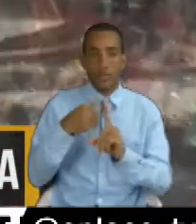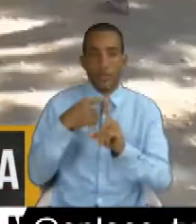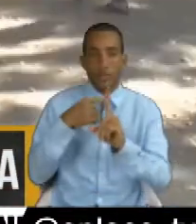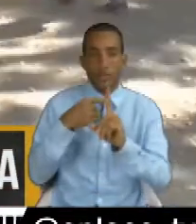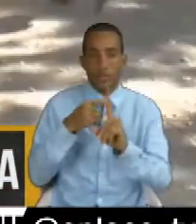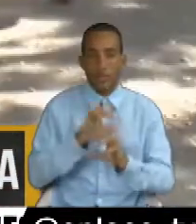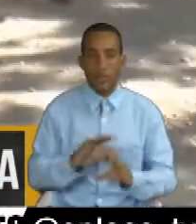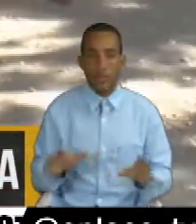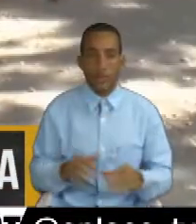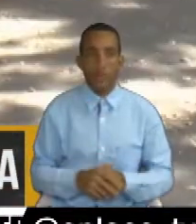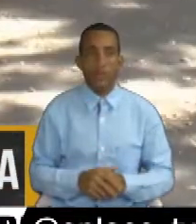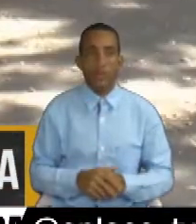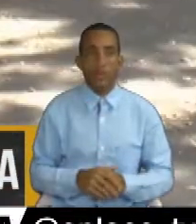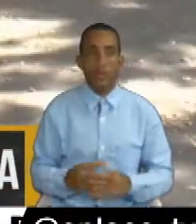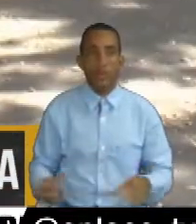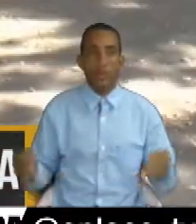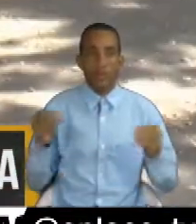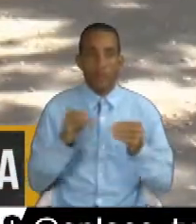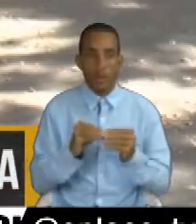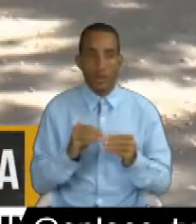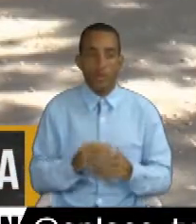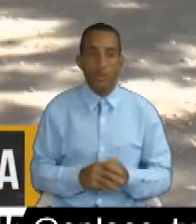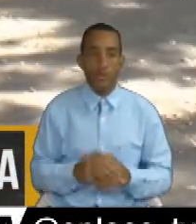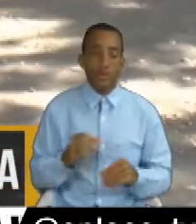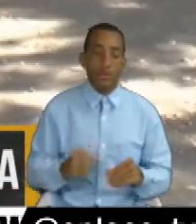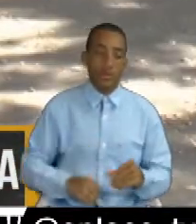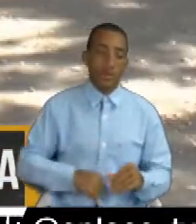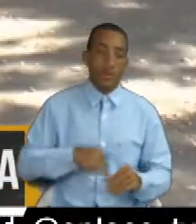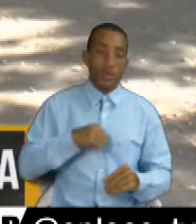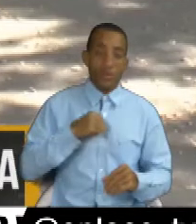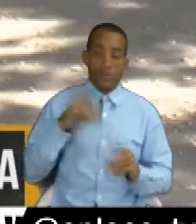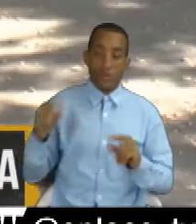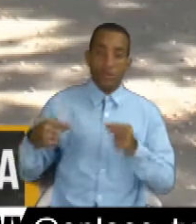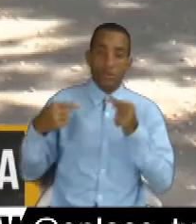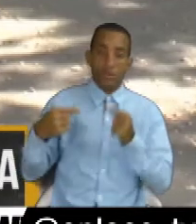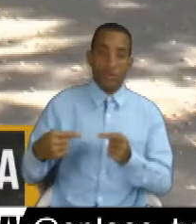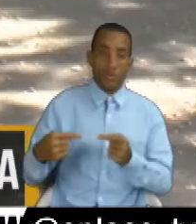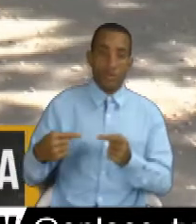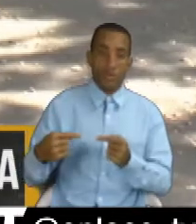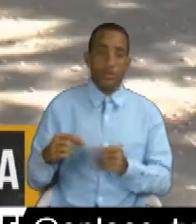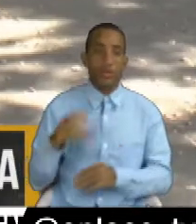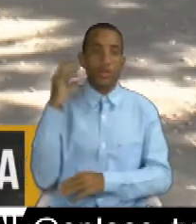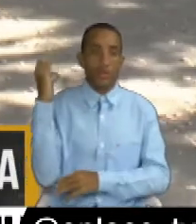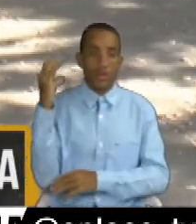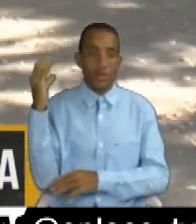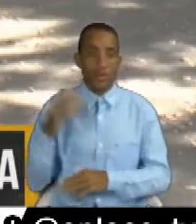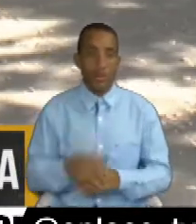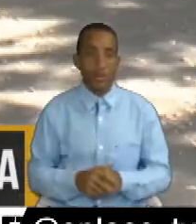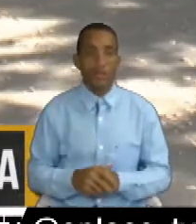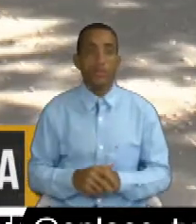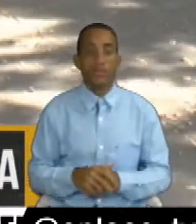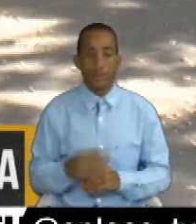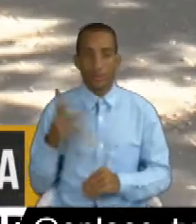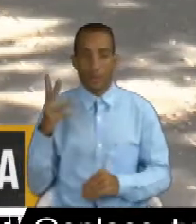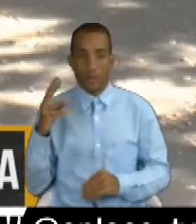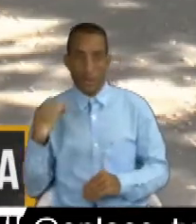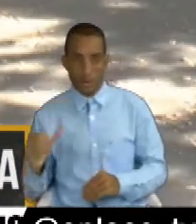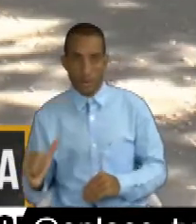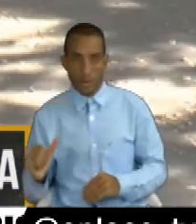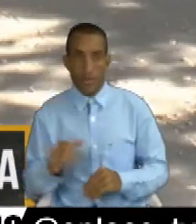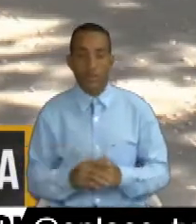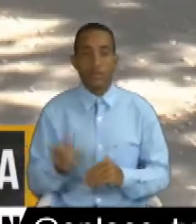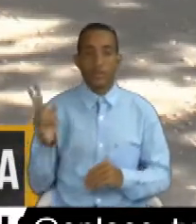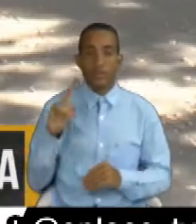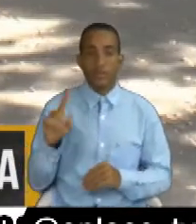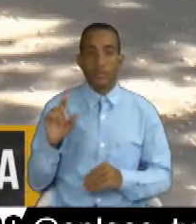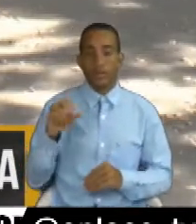míster. Dijo además que se sintió muy orgulloso de enfrentar al seleccionado colombiano, de donde es su esposa Shakira. Es